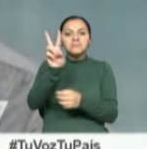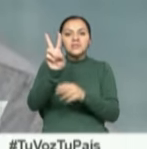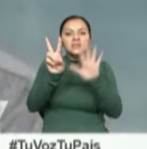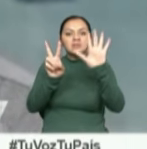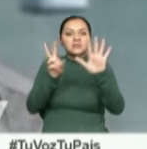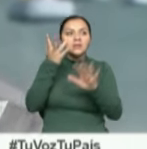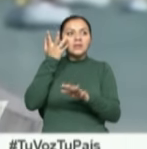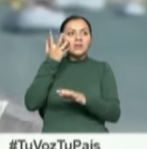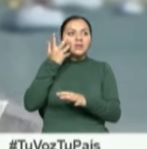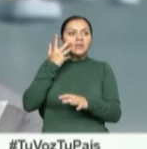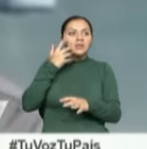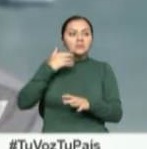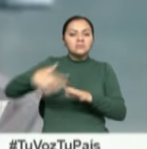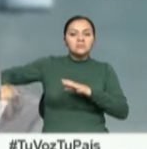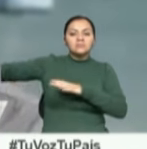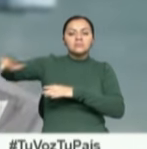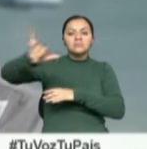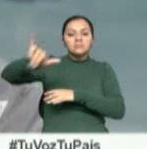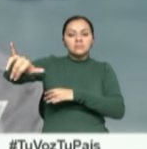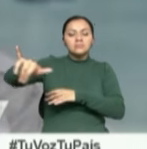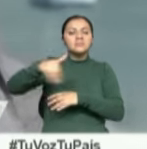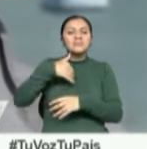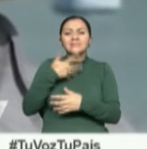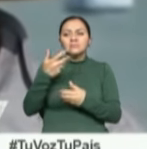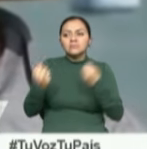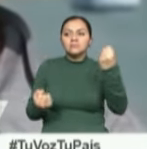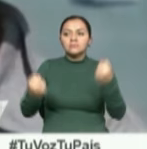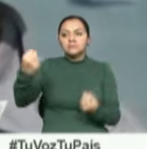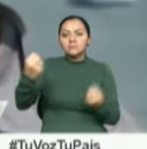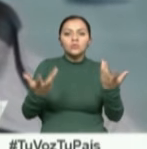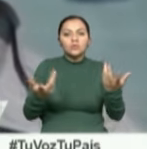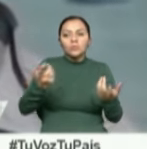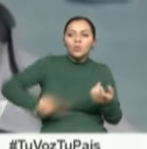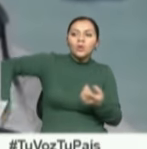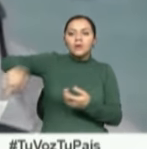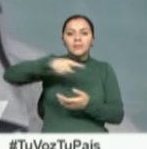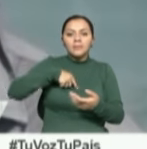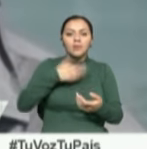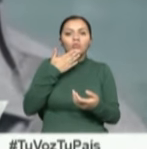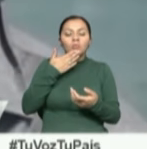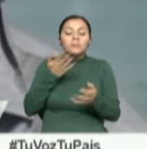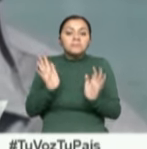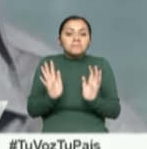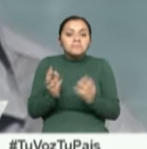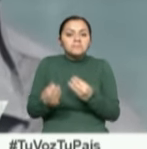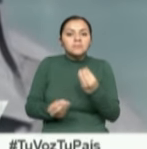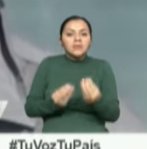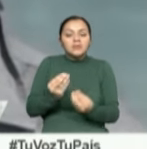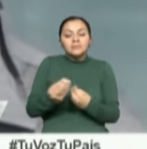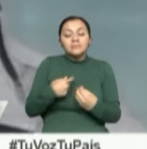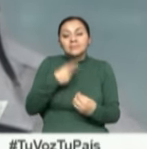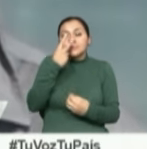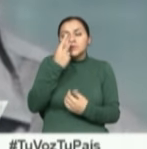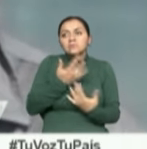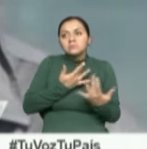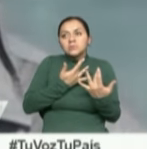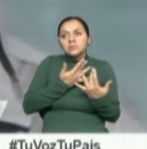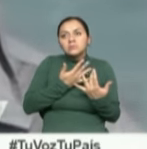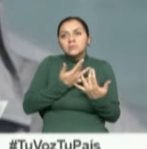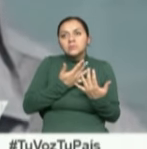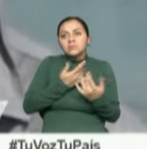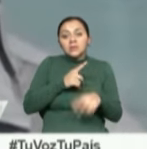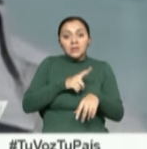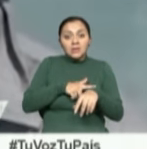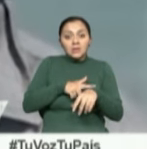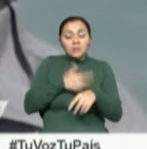días. Nos encontramos sin un timón, así que no teníamos muchas opciones. Como dije, esperamos a que el tiempo